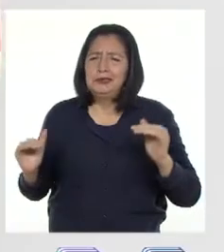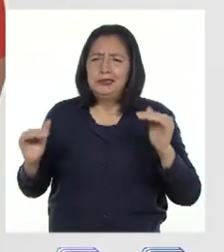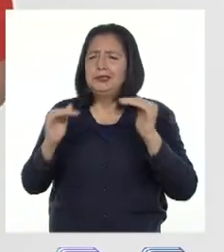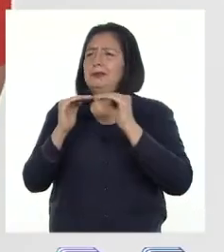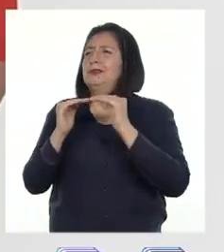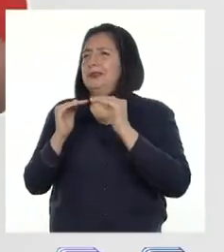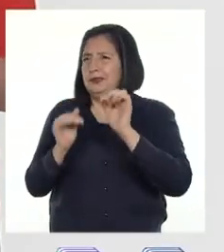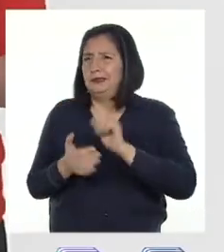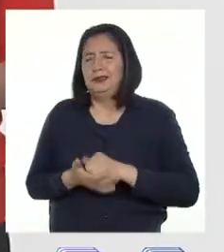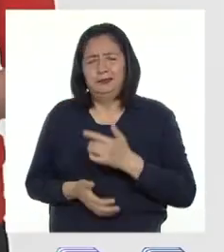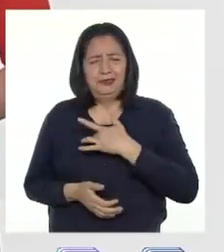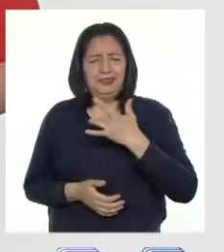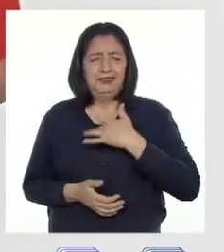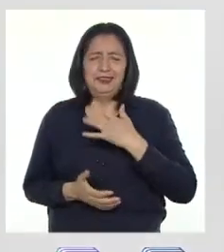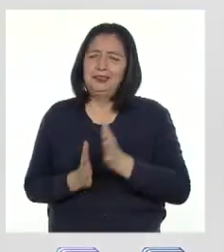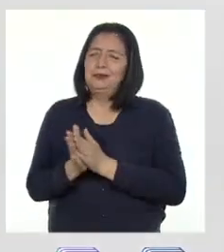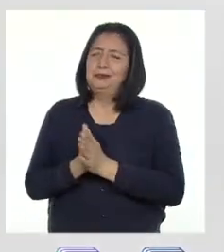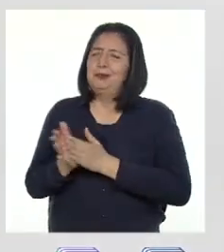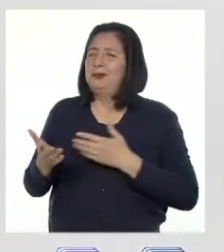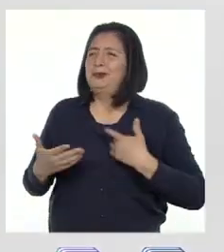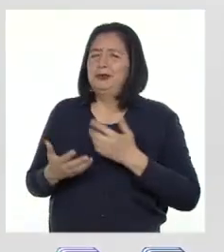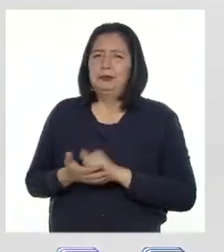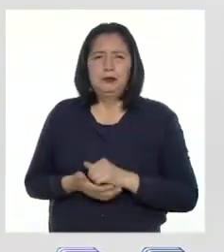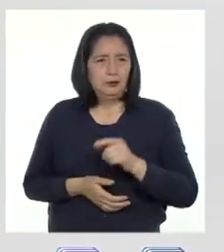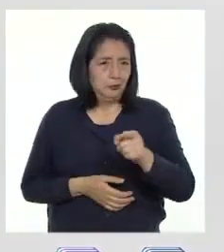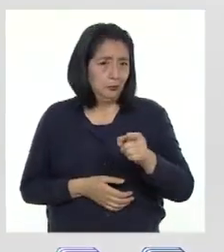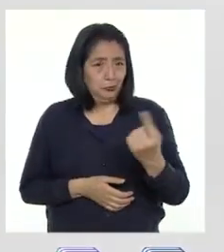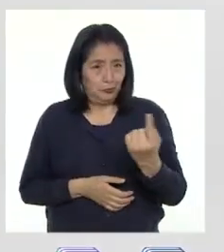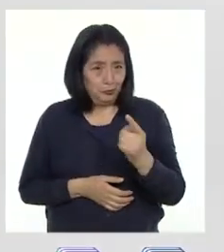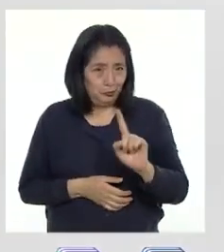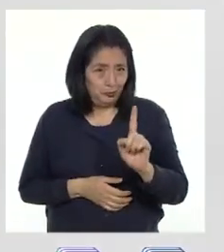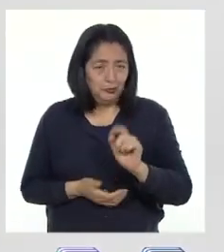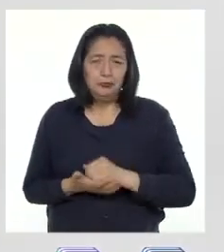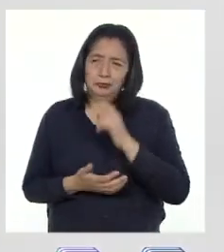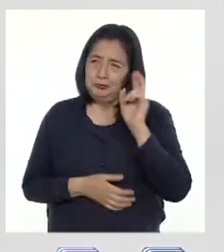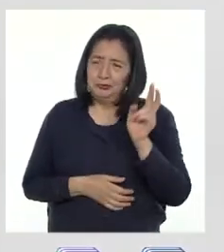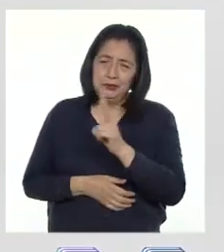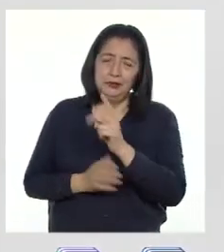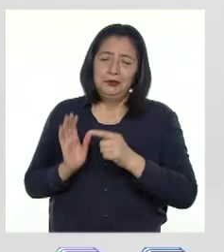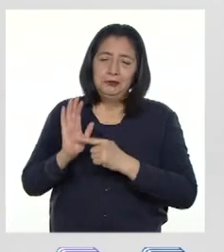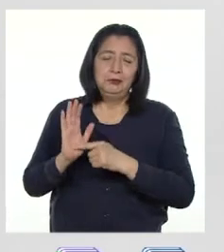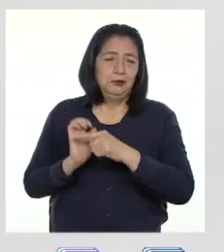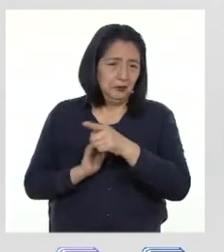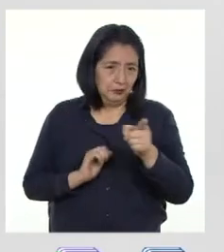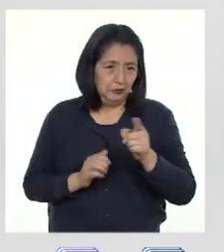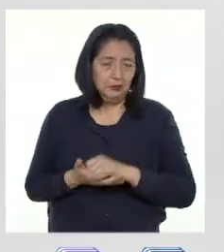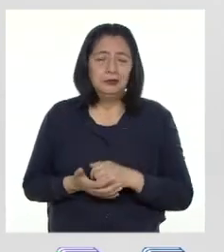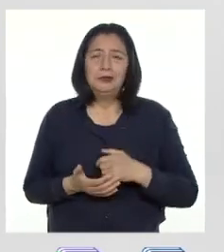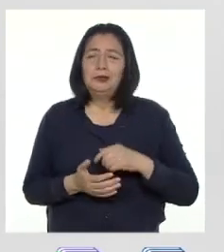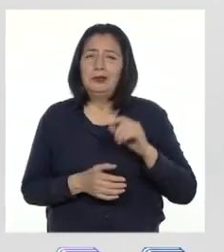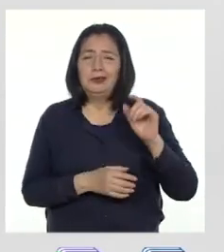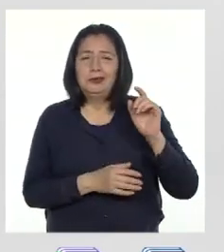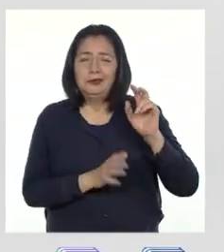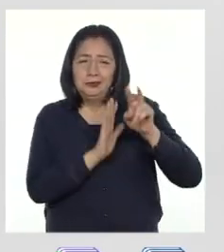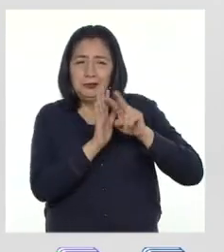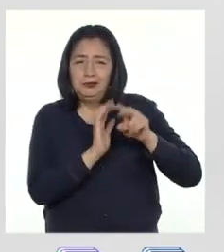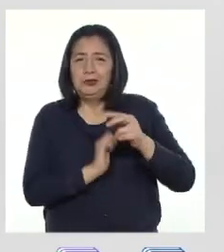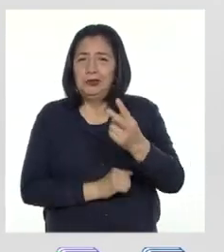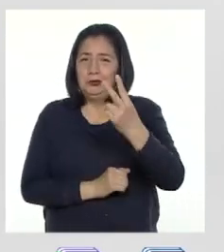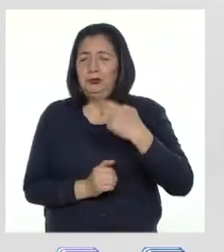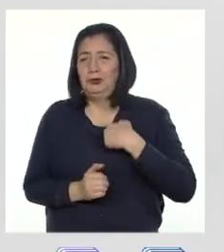igualdad. Me siento súper motivada. Y no eres la única. Mira, les mostré esos testimonios a dos